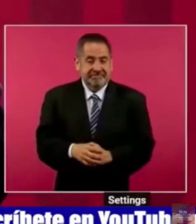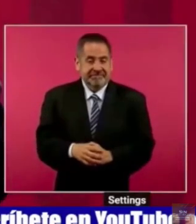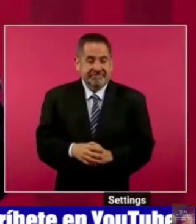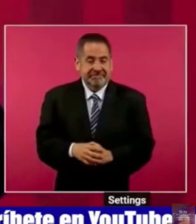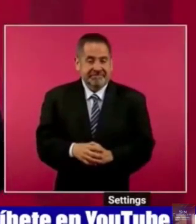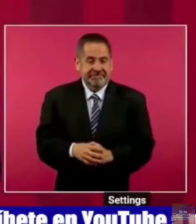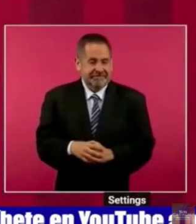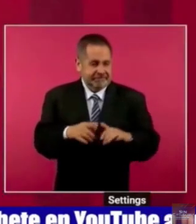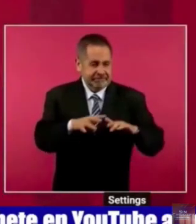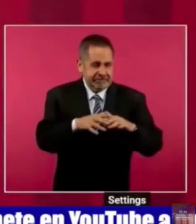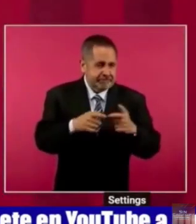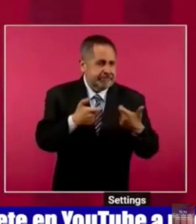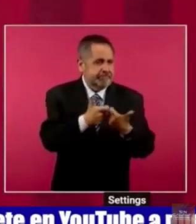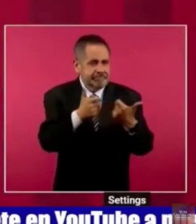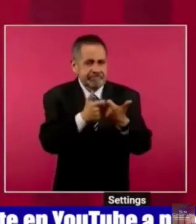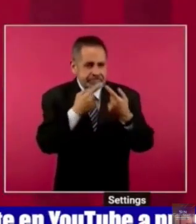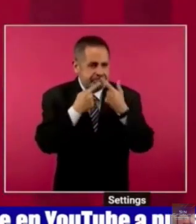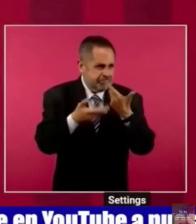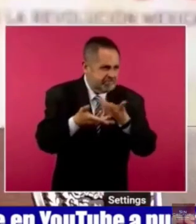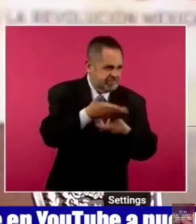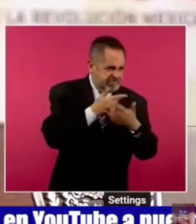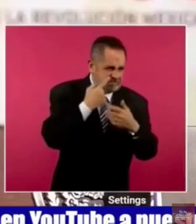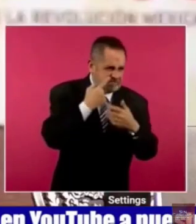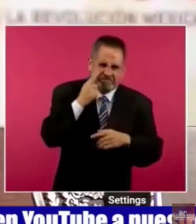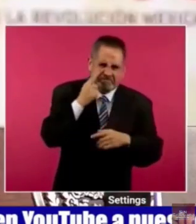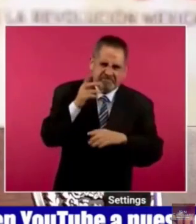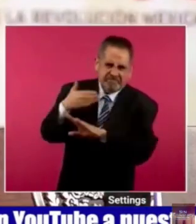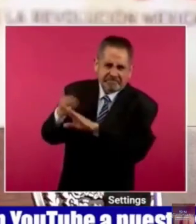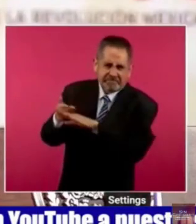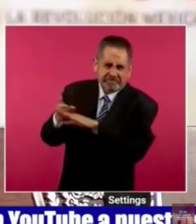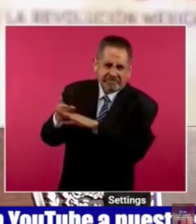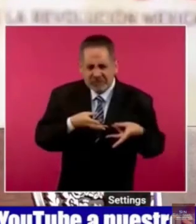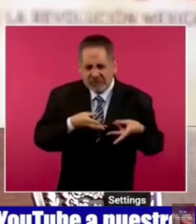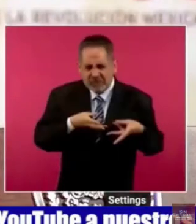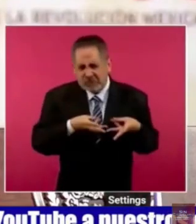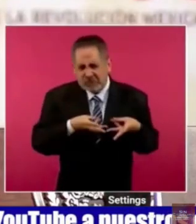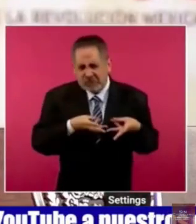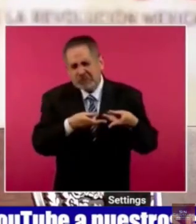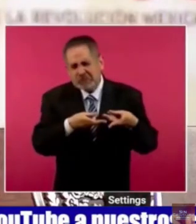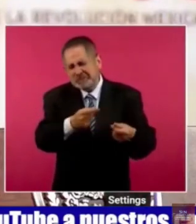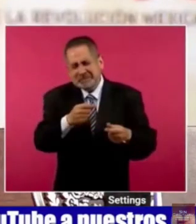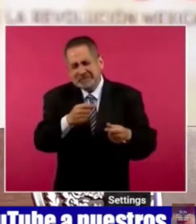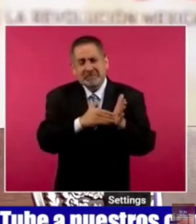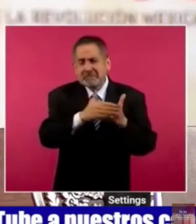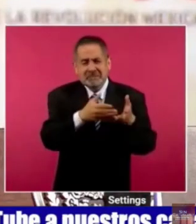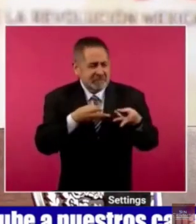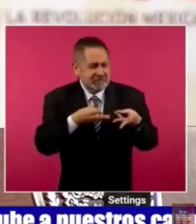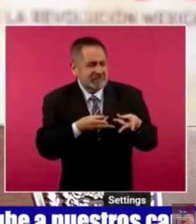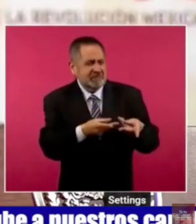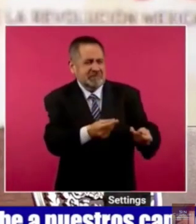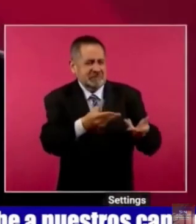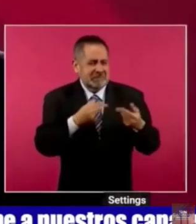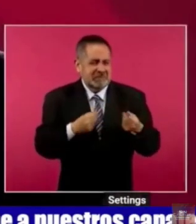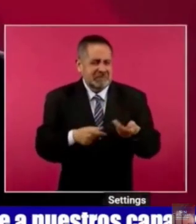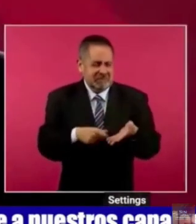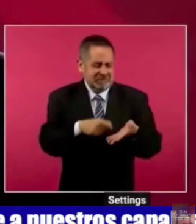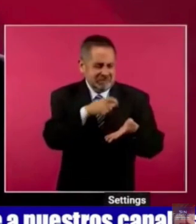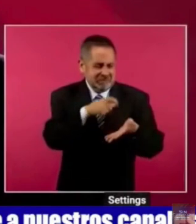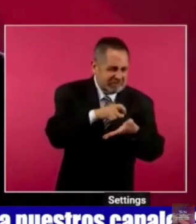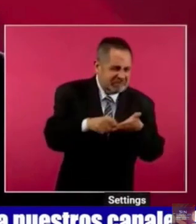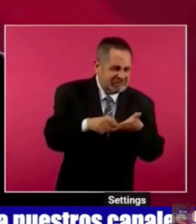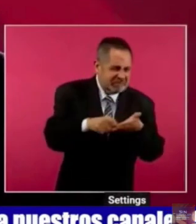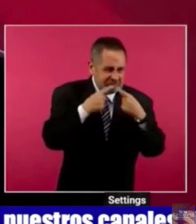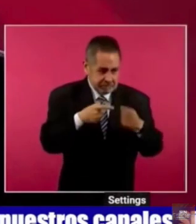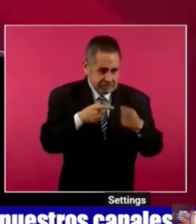y hacen colectas y gastan muchísimo dinero y compran a todo el